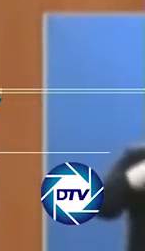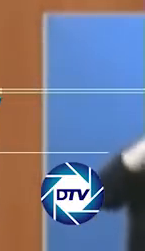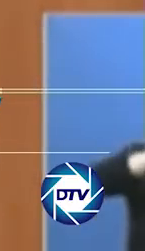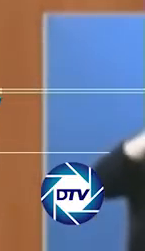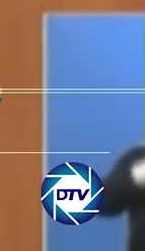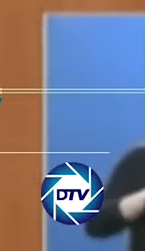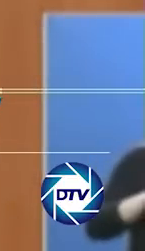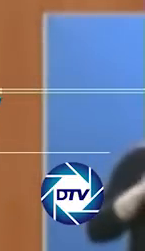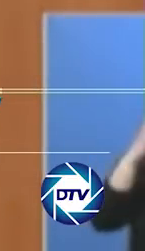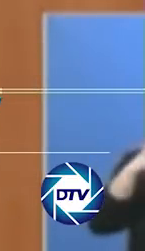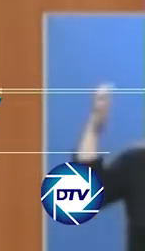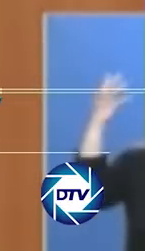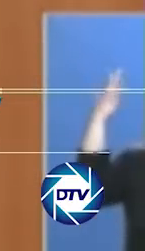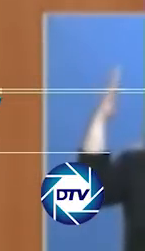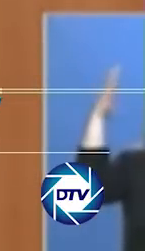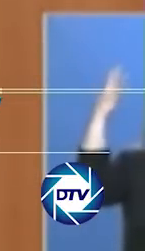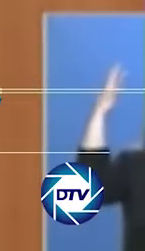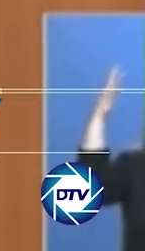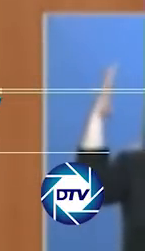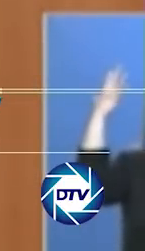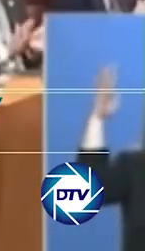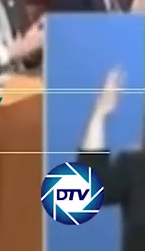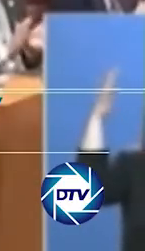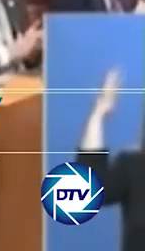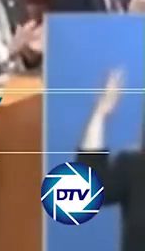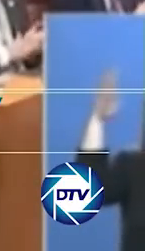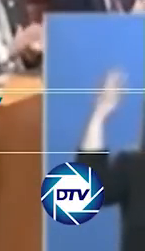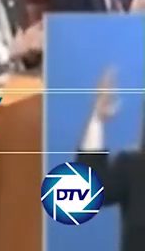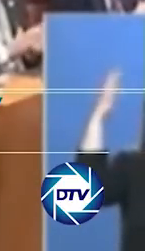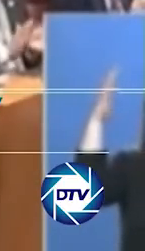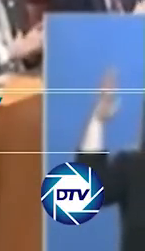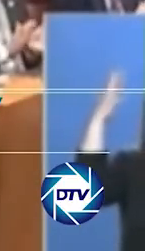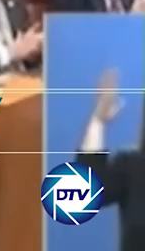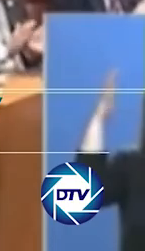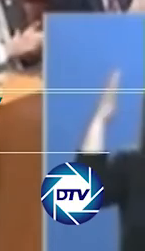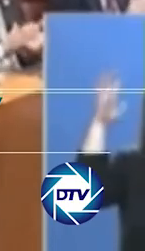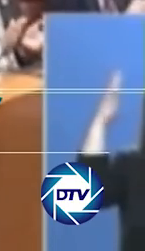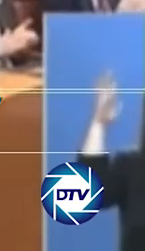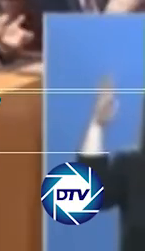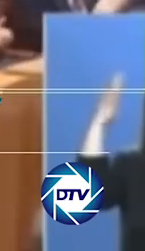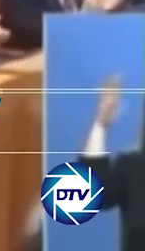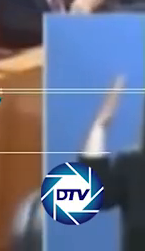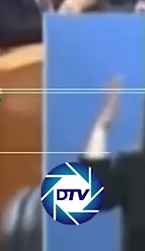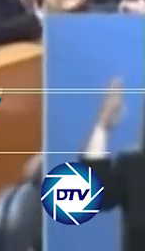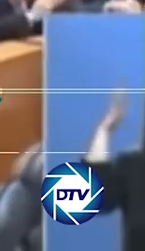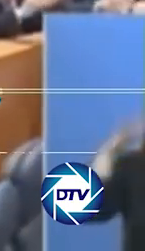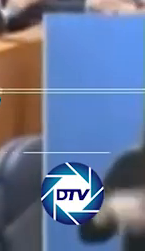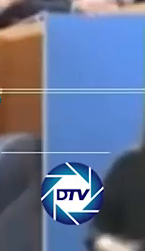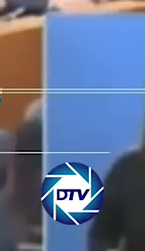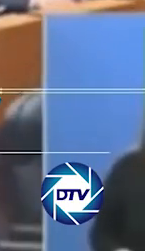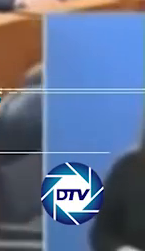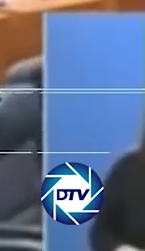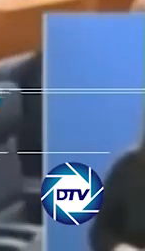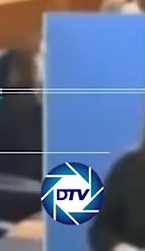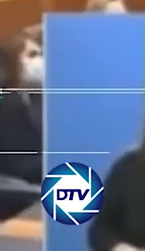radios a contertulios de los que proceden del área ideológica de la izquierda, de los más variopintos, que me den un solo punto de los que aparecen en el programa electoral de